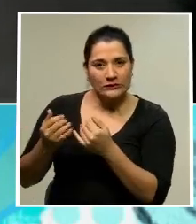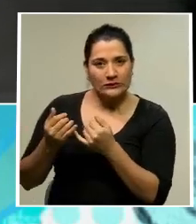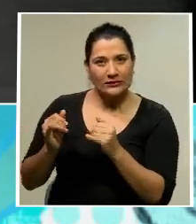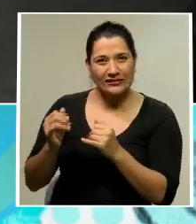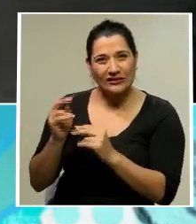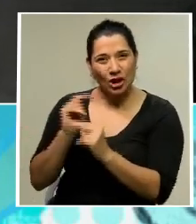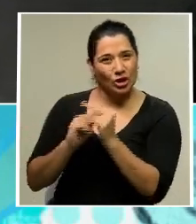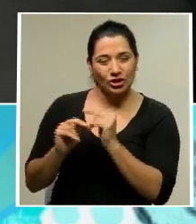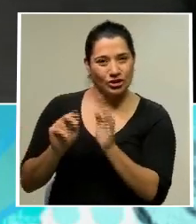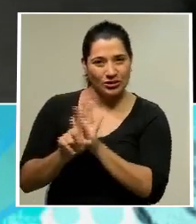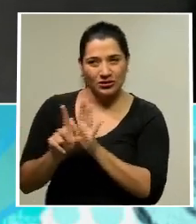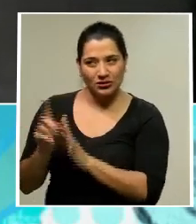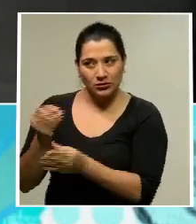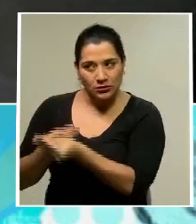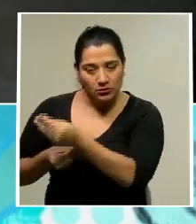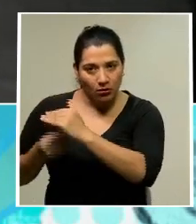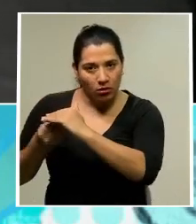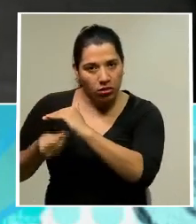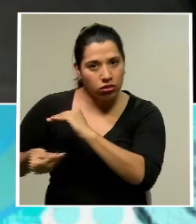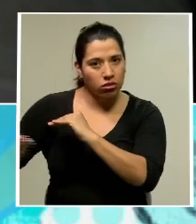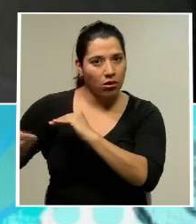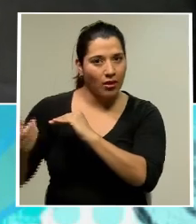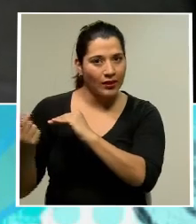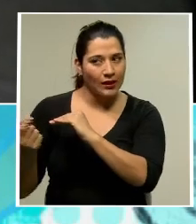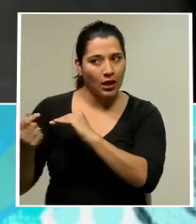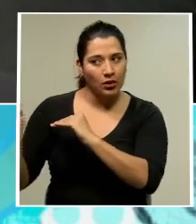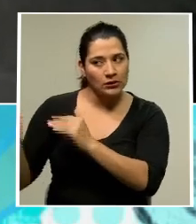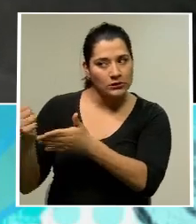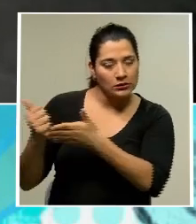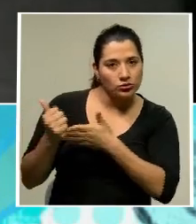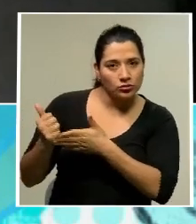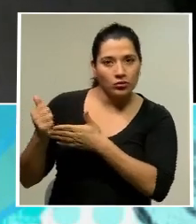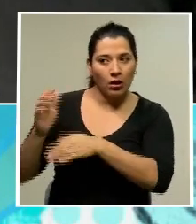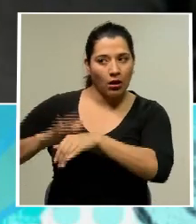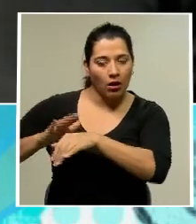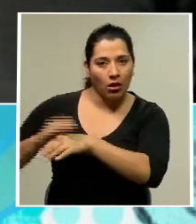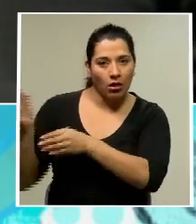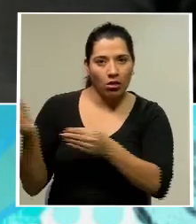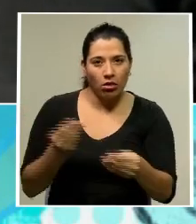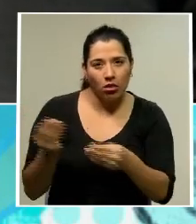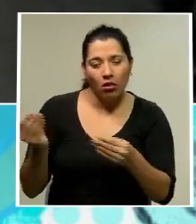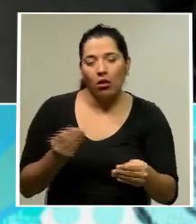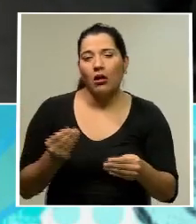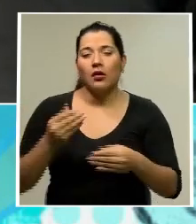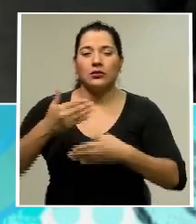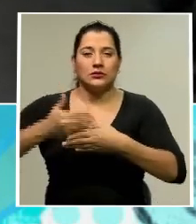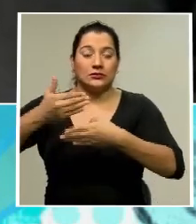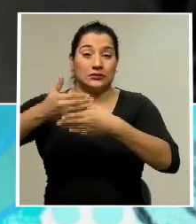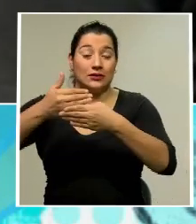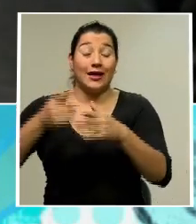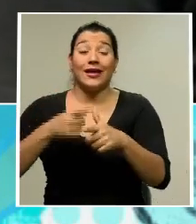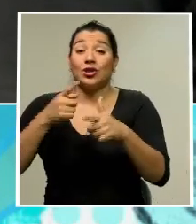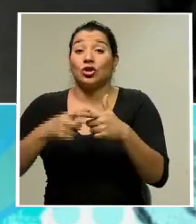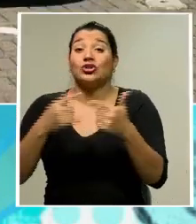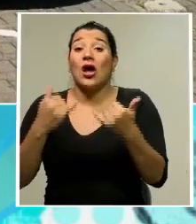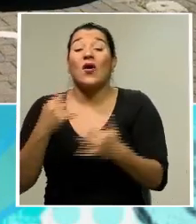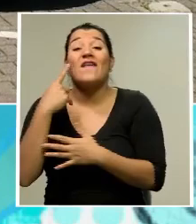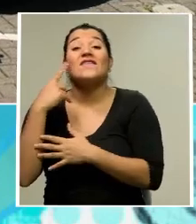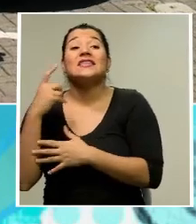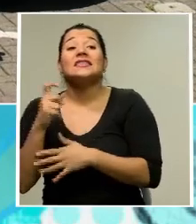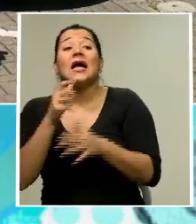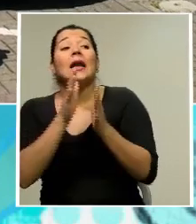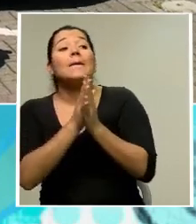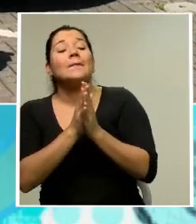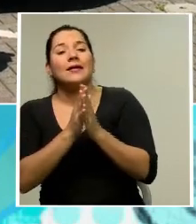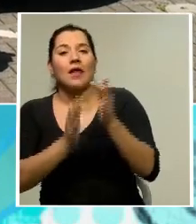caso la Fiscalía le está acusando a estas personas, y que lo que se está haciendo en este momento es solicitándole al Juzgado Penal de